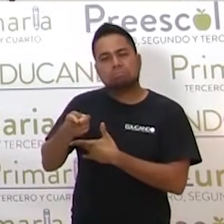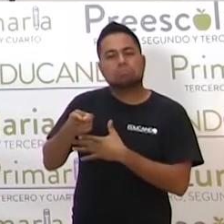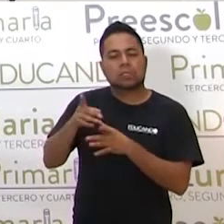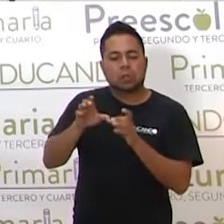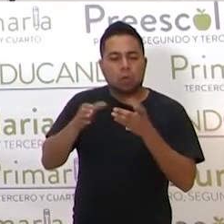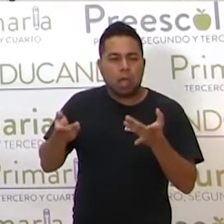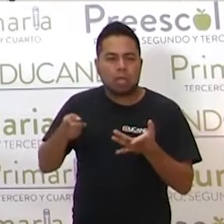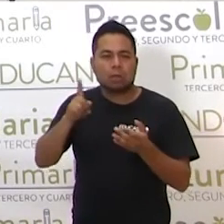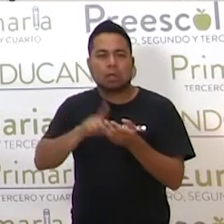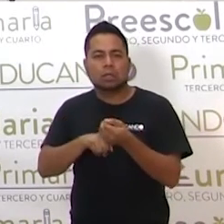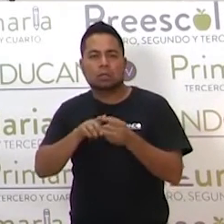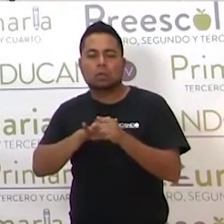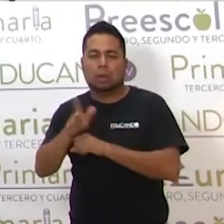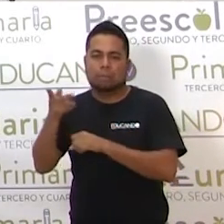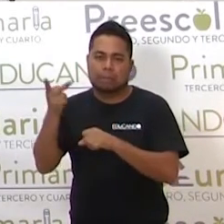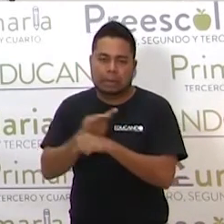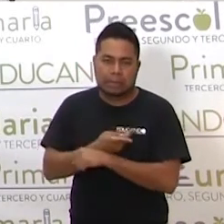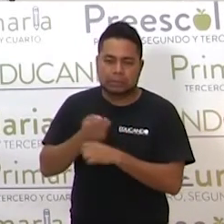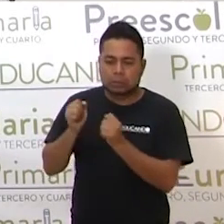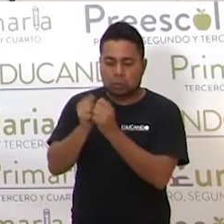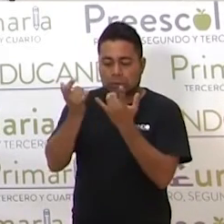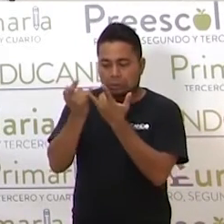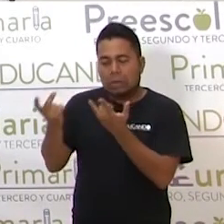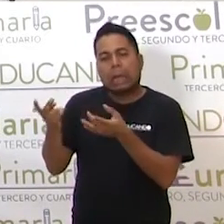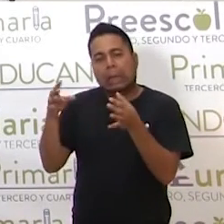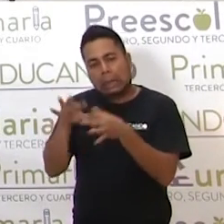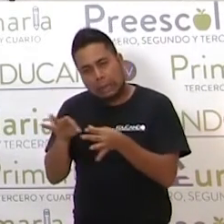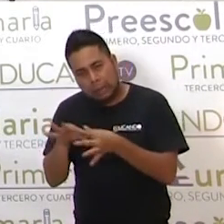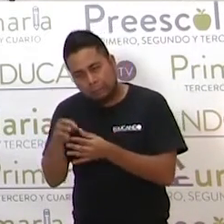todo lo que está pasando con esta historia.